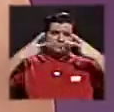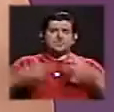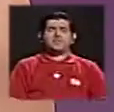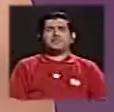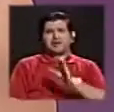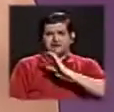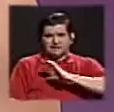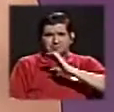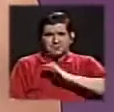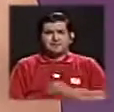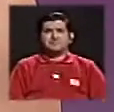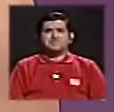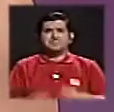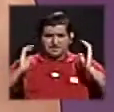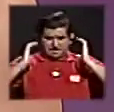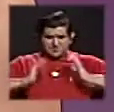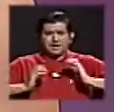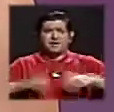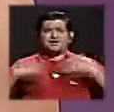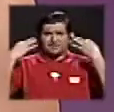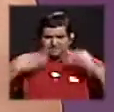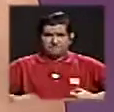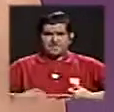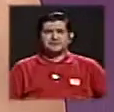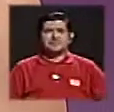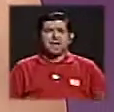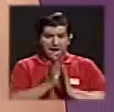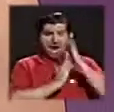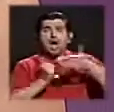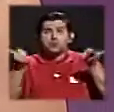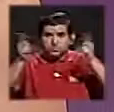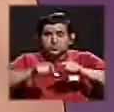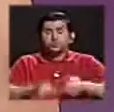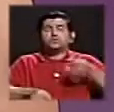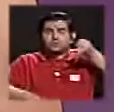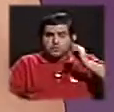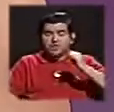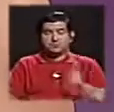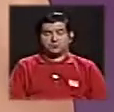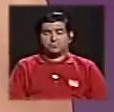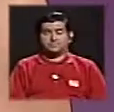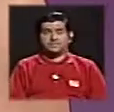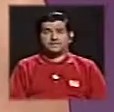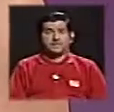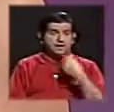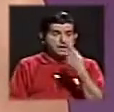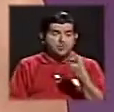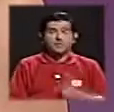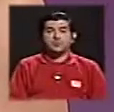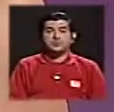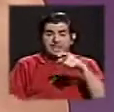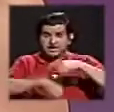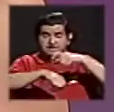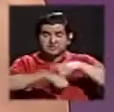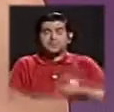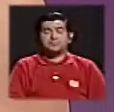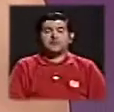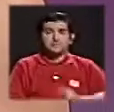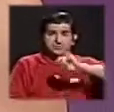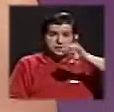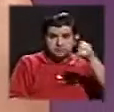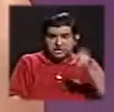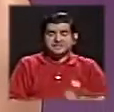integridad física, se están exponiendo a abusos, se están exponiendo a violaciones y definitivamente, como decía Jessica, pues las que tienen recursos